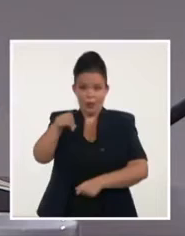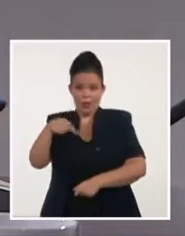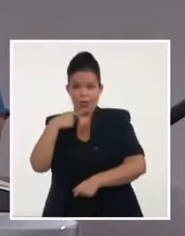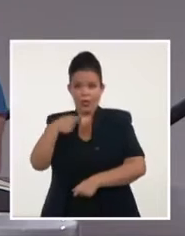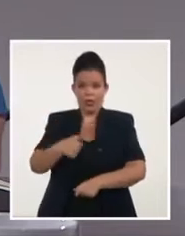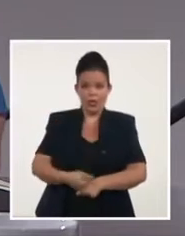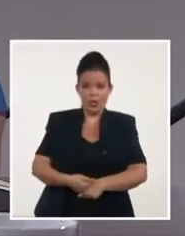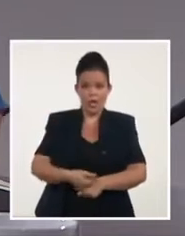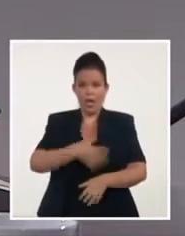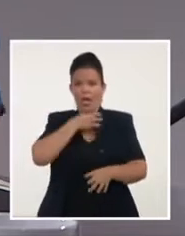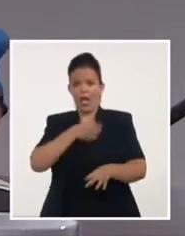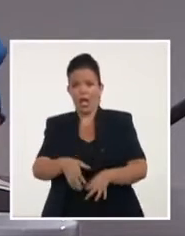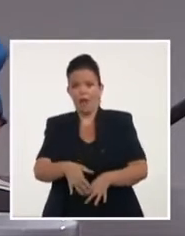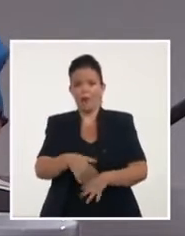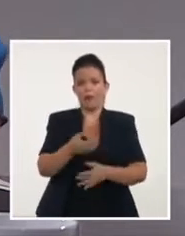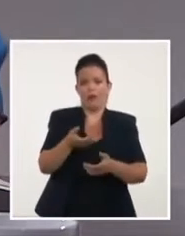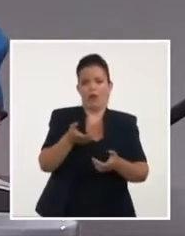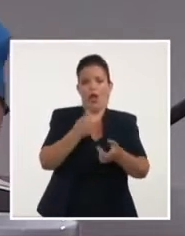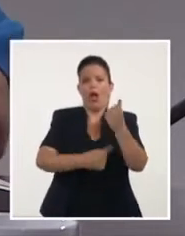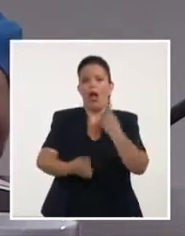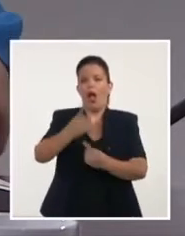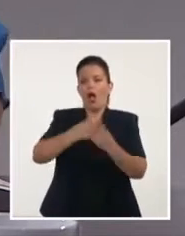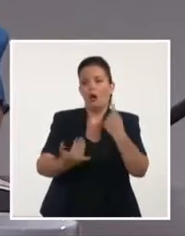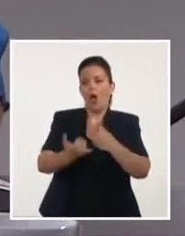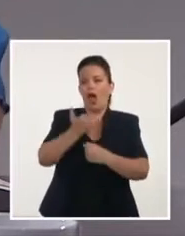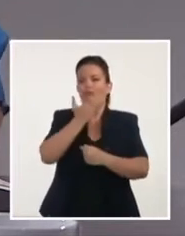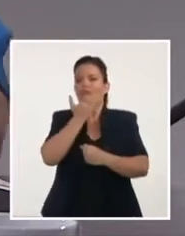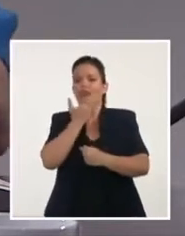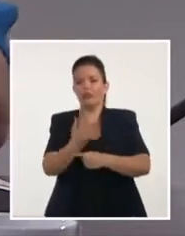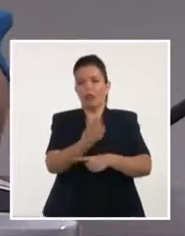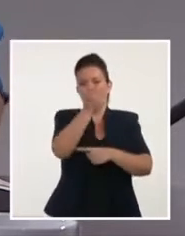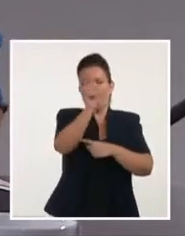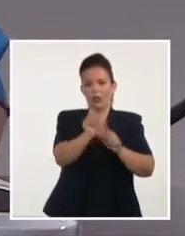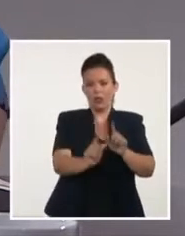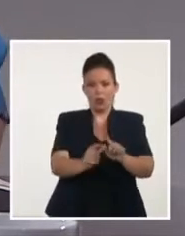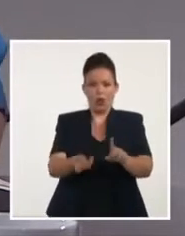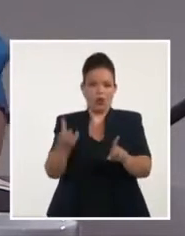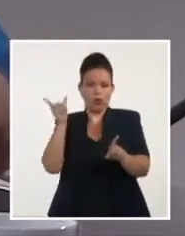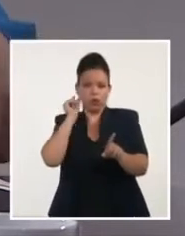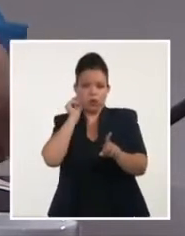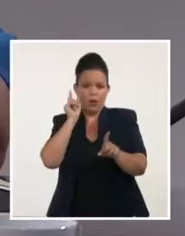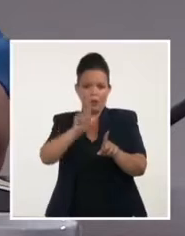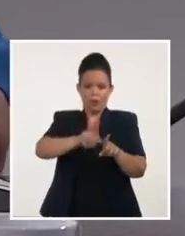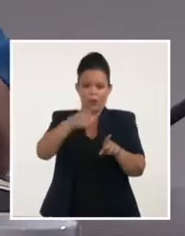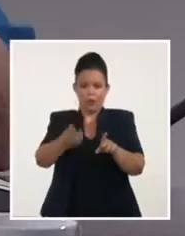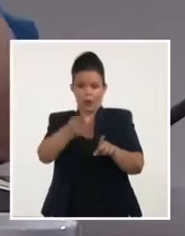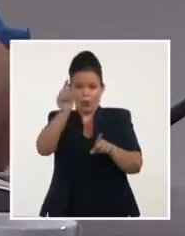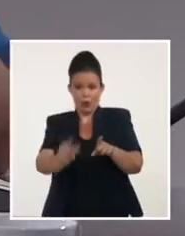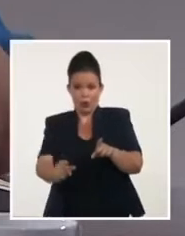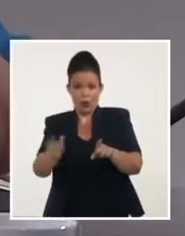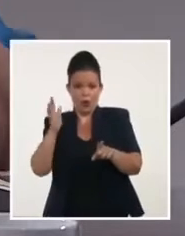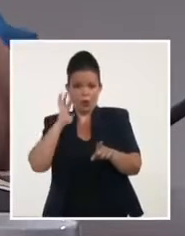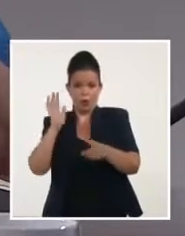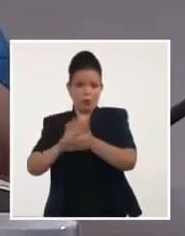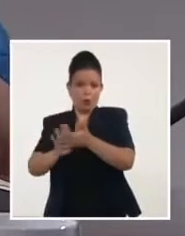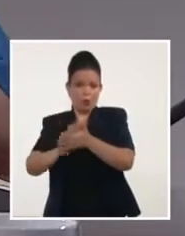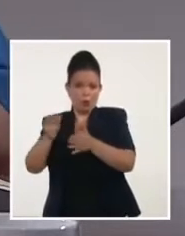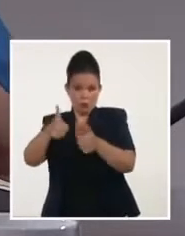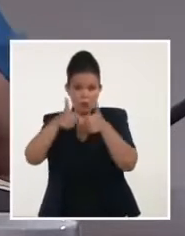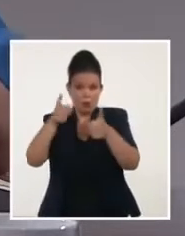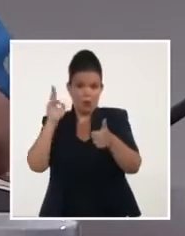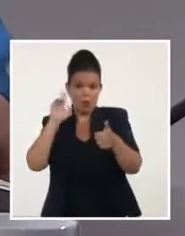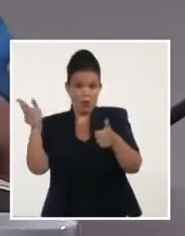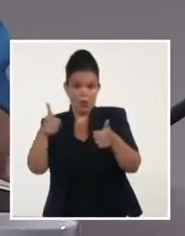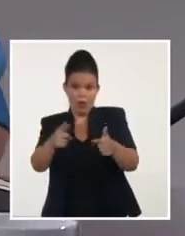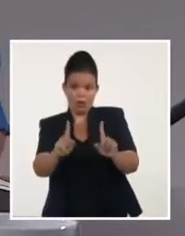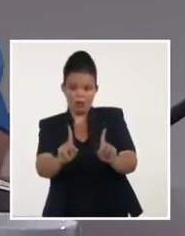no le pasó nada, ¿verdad? Eso, y sin embargo, bajo esa matriz, bajo esa escala, que no era la escala